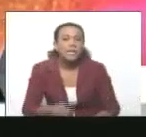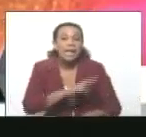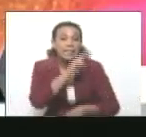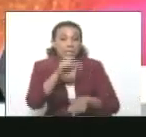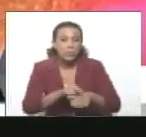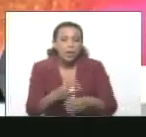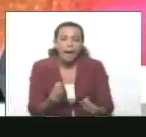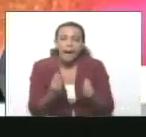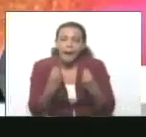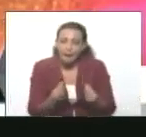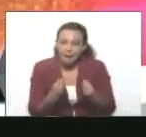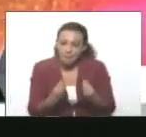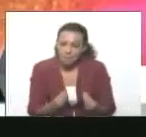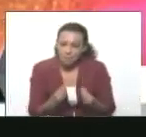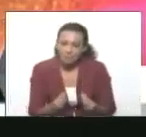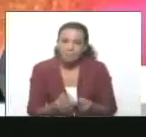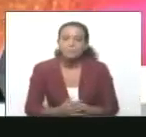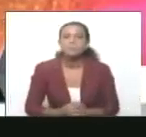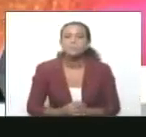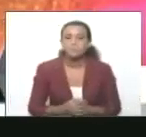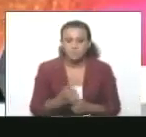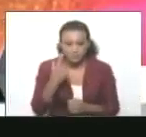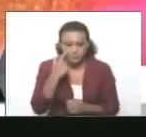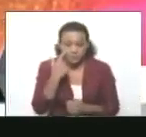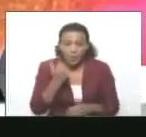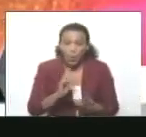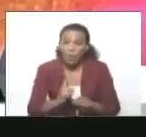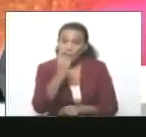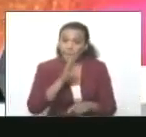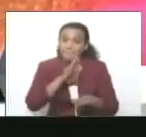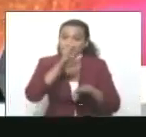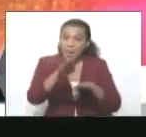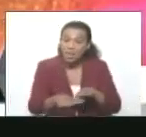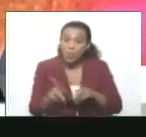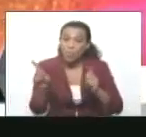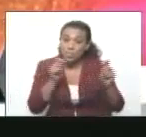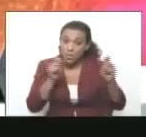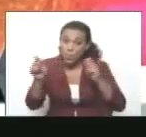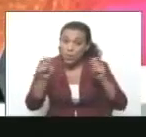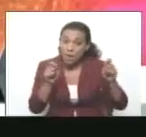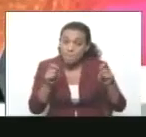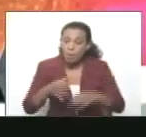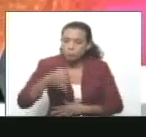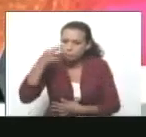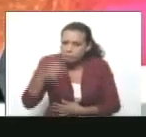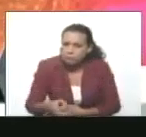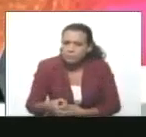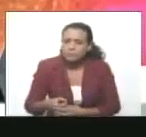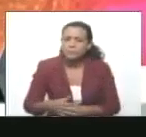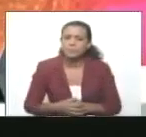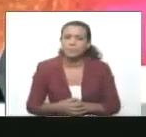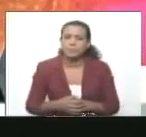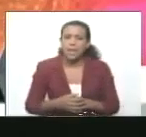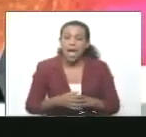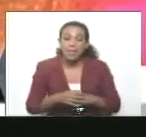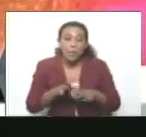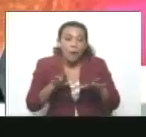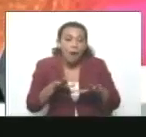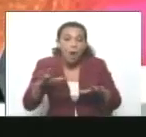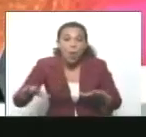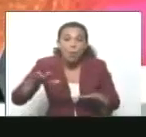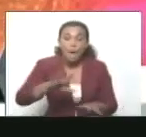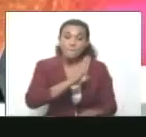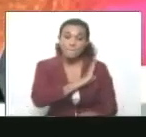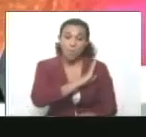de calidad. Es un primer paso, turismo nacional de calidad. A nivel local, que